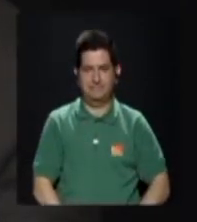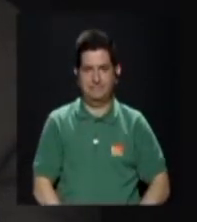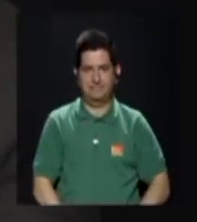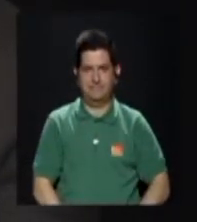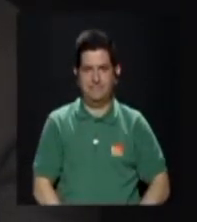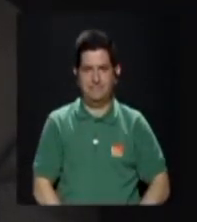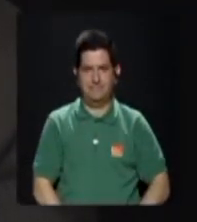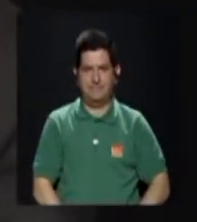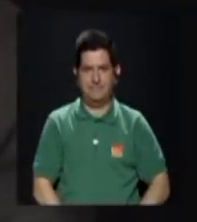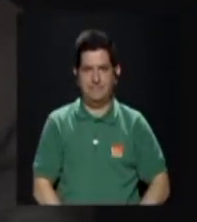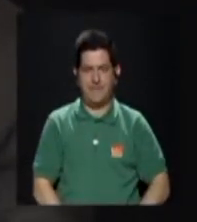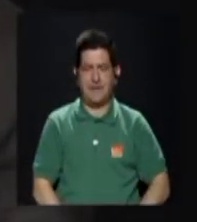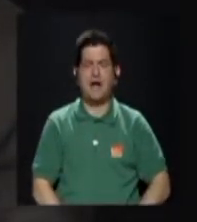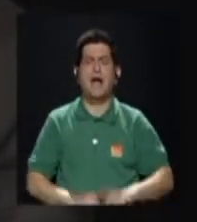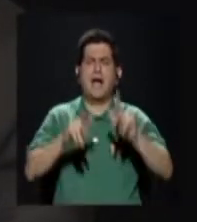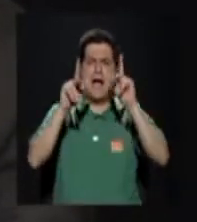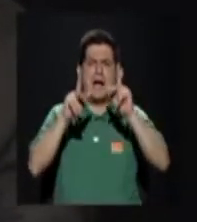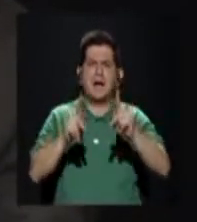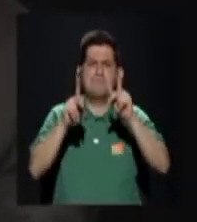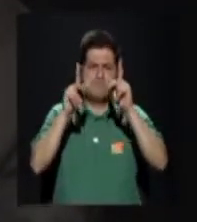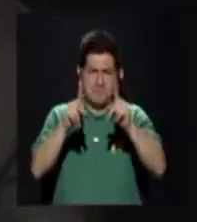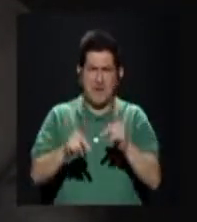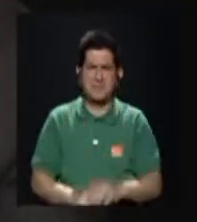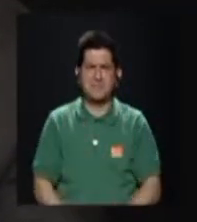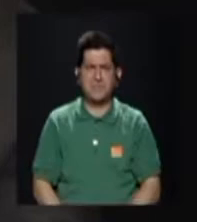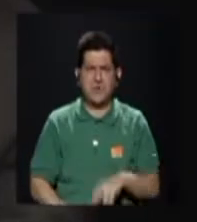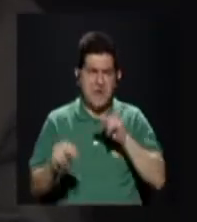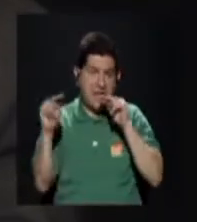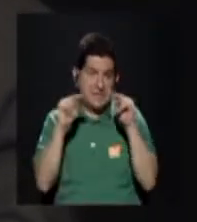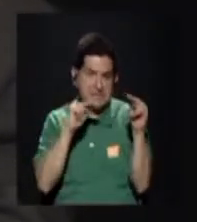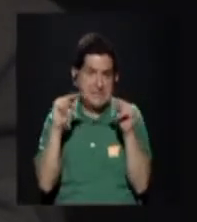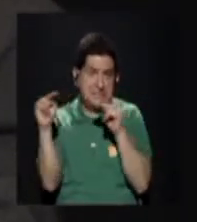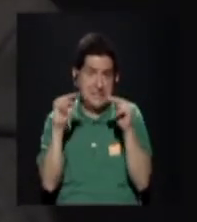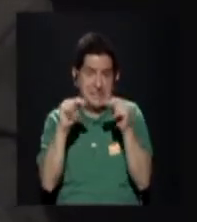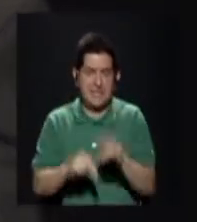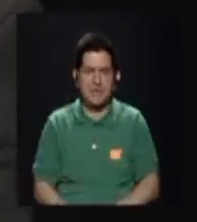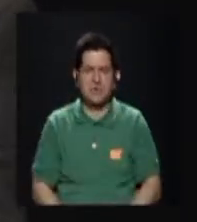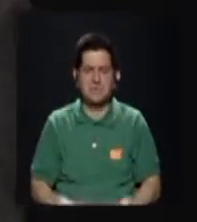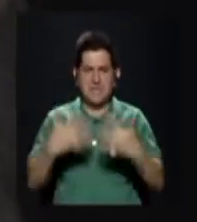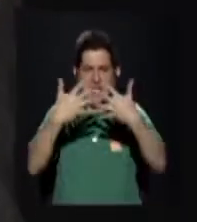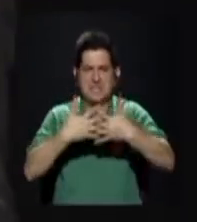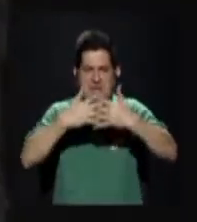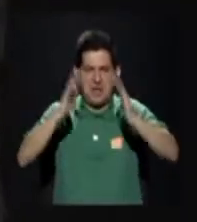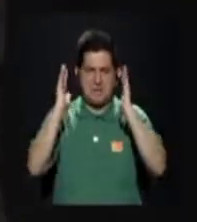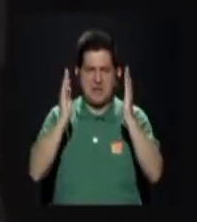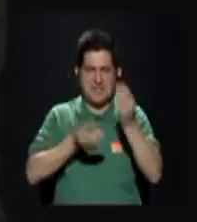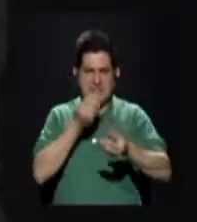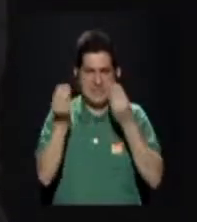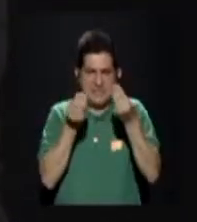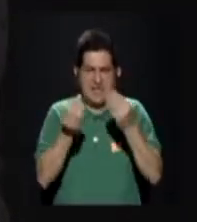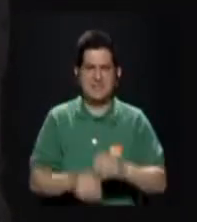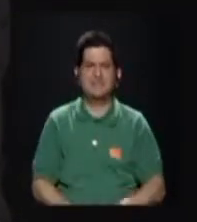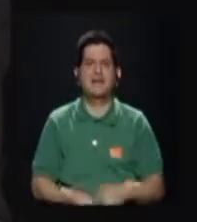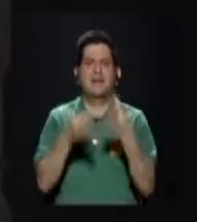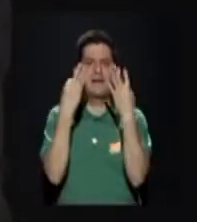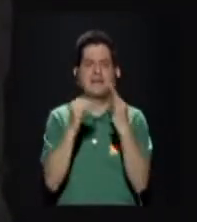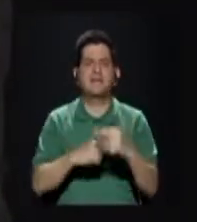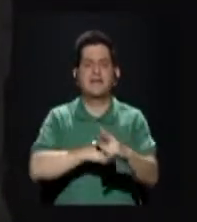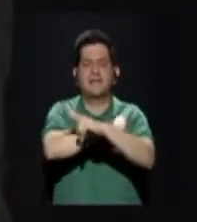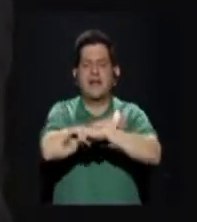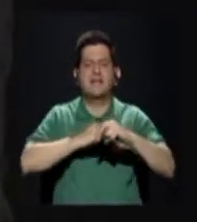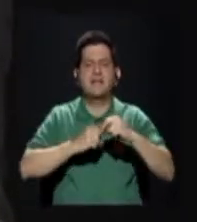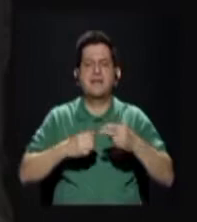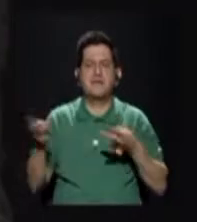Entonces, ¿qué hacen los que andan detrás de los negocios de las multinacionales? Viendo a ver cómo roban